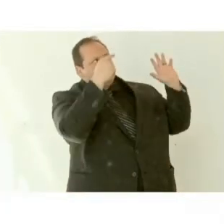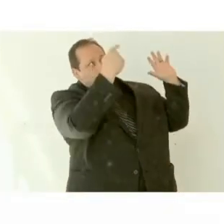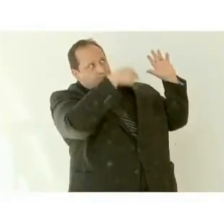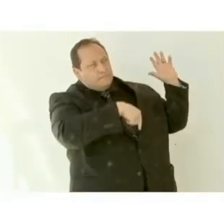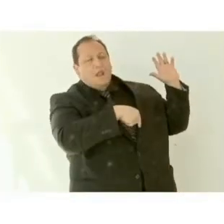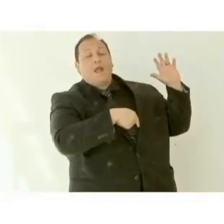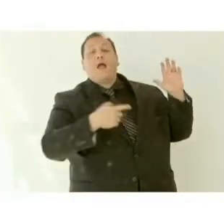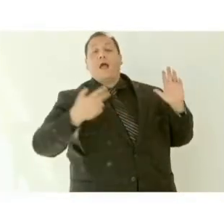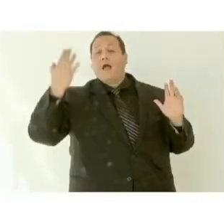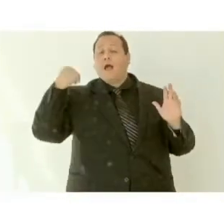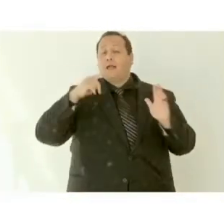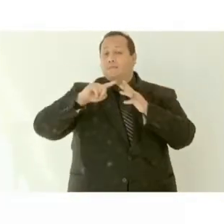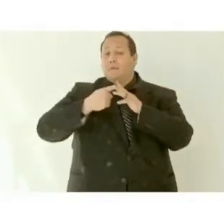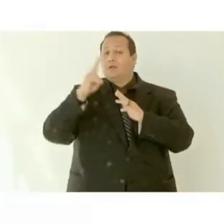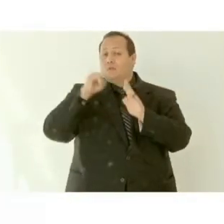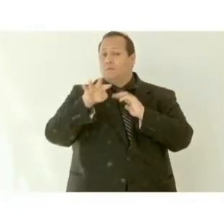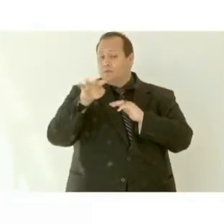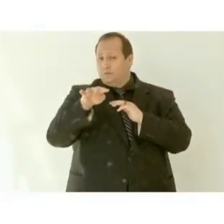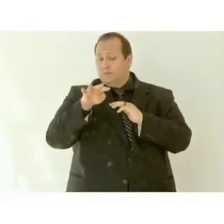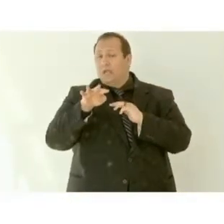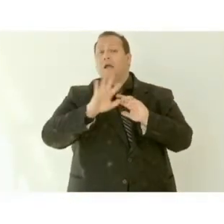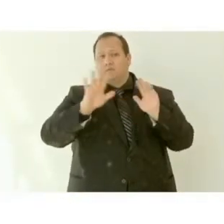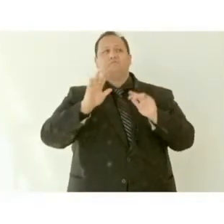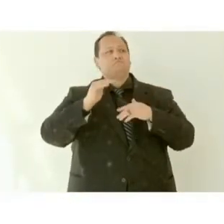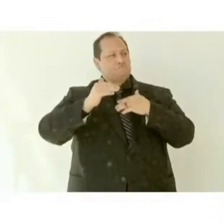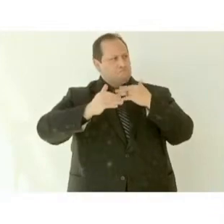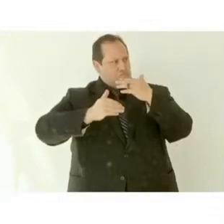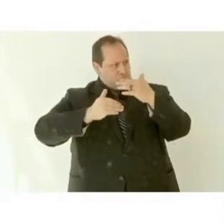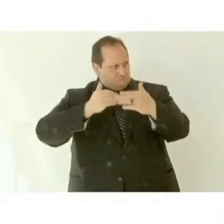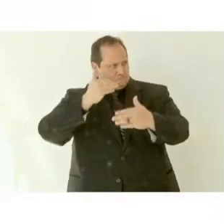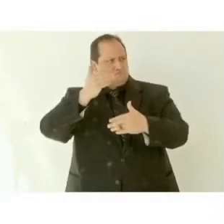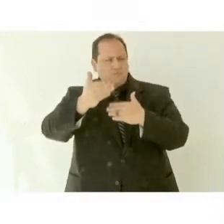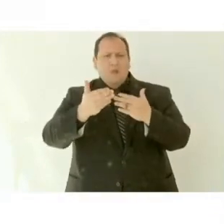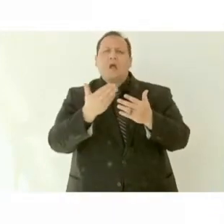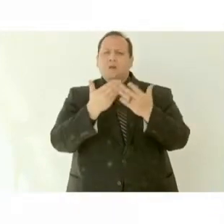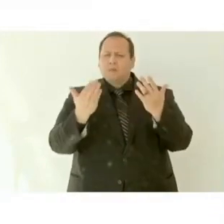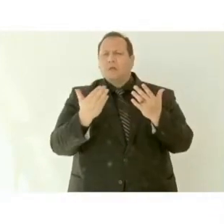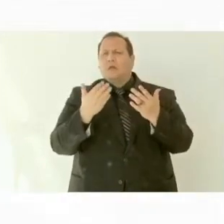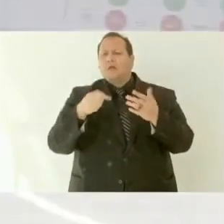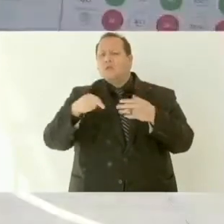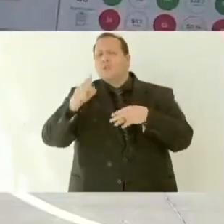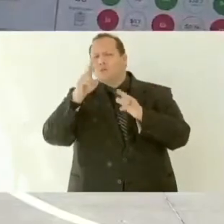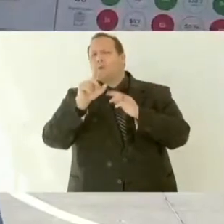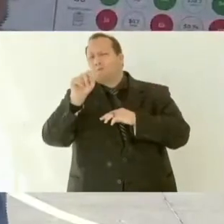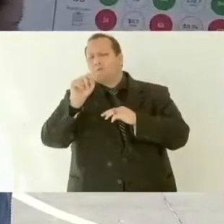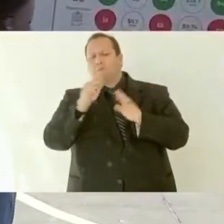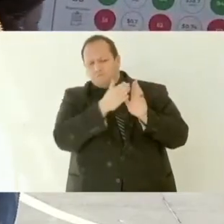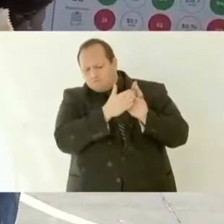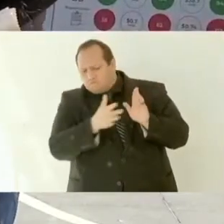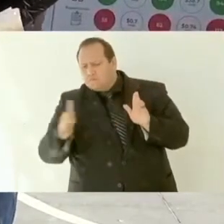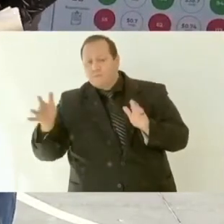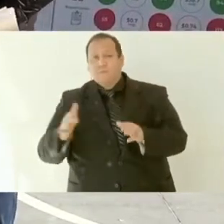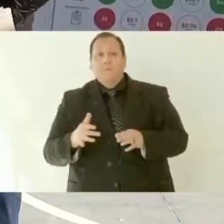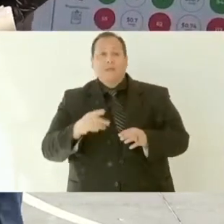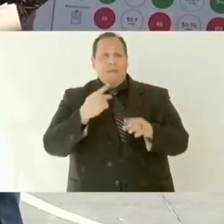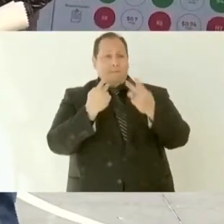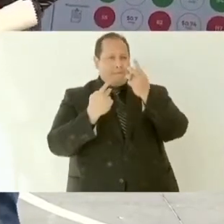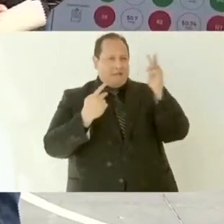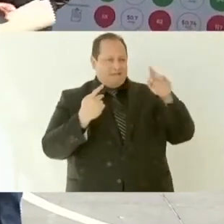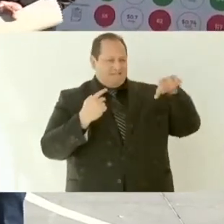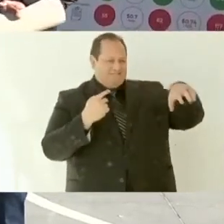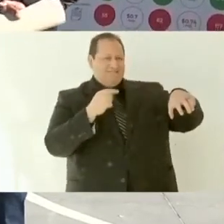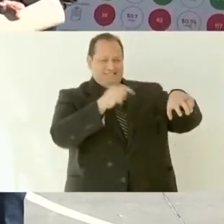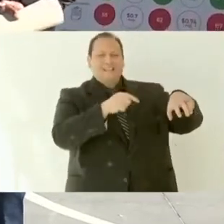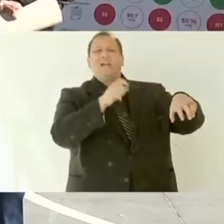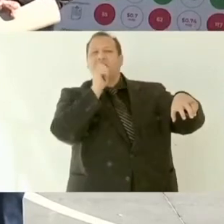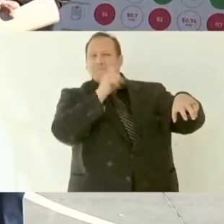se arrancó en el 2019 y se continuó en lo que corresponde al ejercicio 2020. Este parque en particular también cae